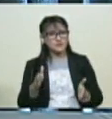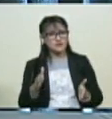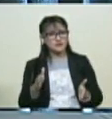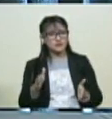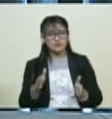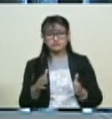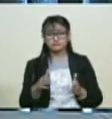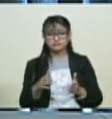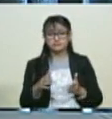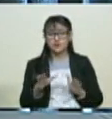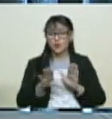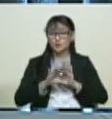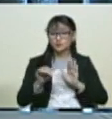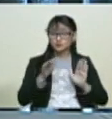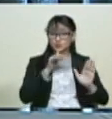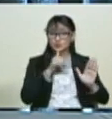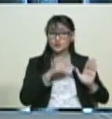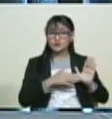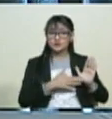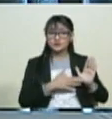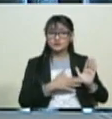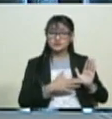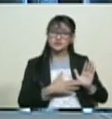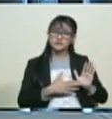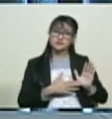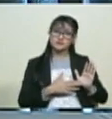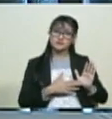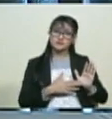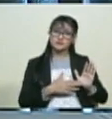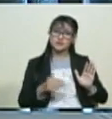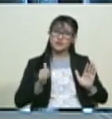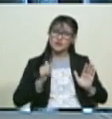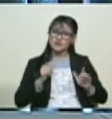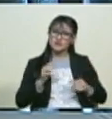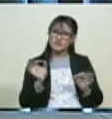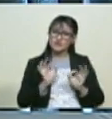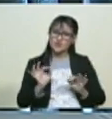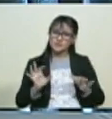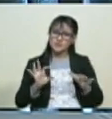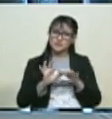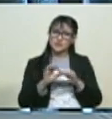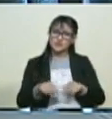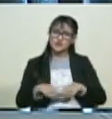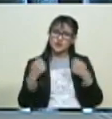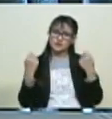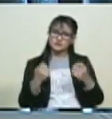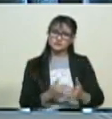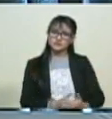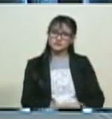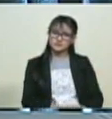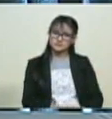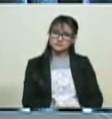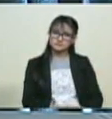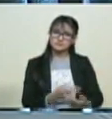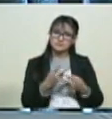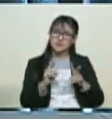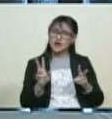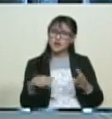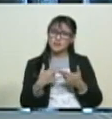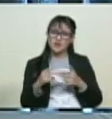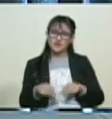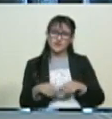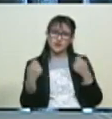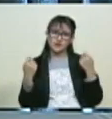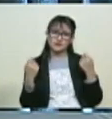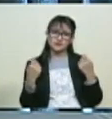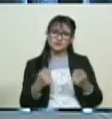constitución a cualquier camino vinculado a la violencia paz y no violencia diría